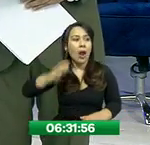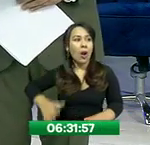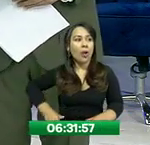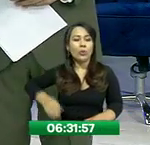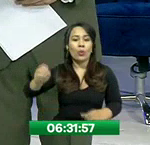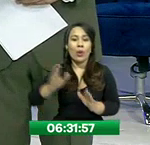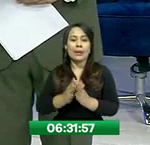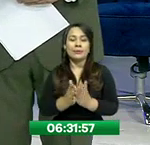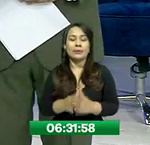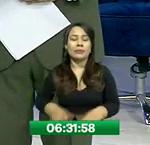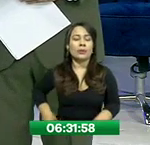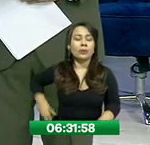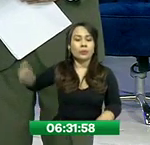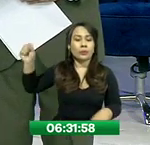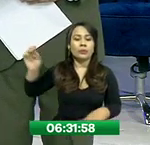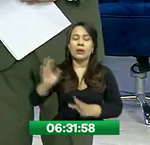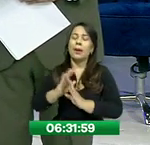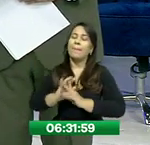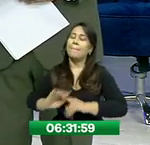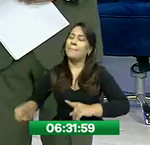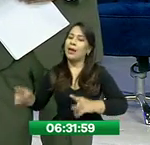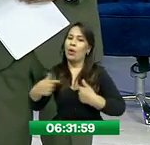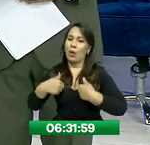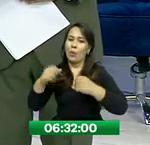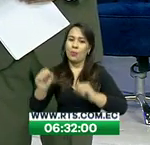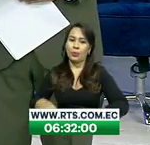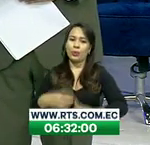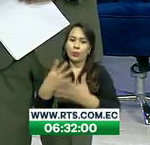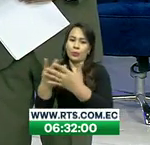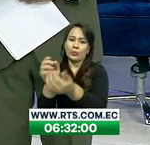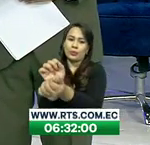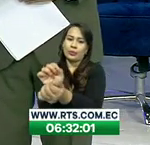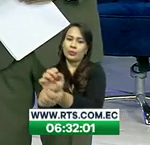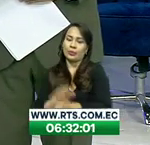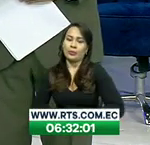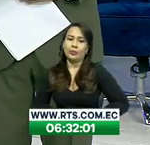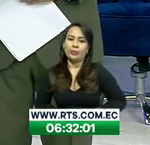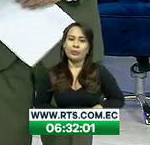la billetera. Afortunadamente logró ser detenido.